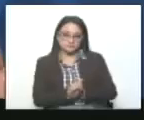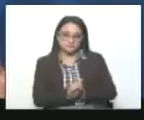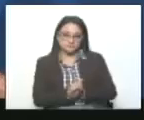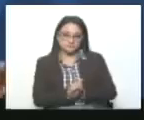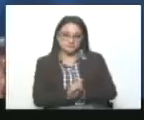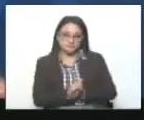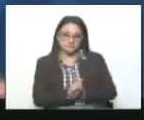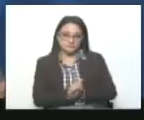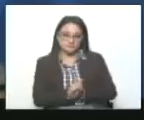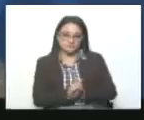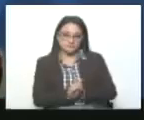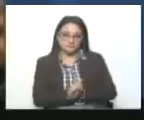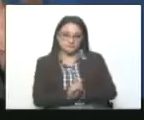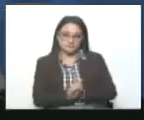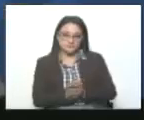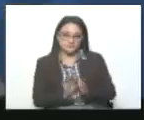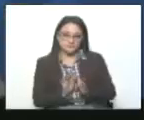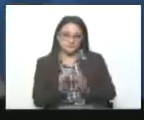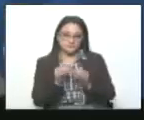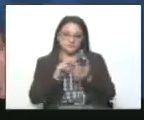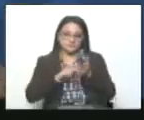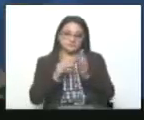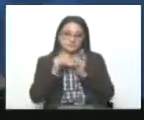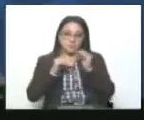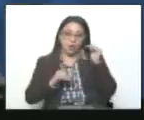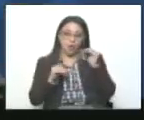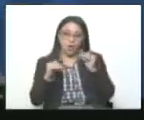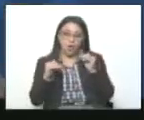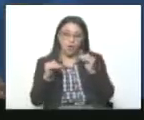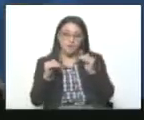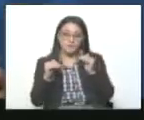han llevado a situaciones de estabilización y